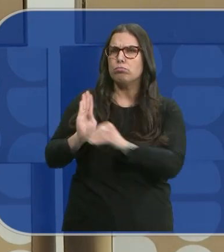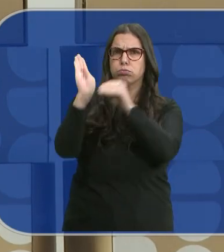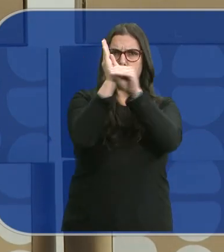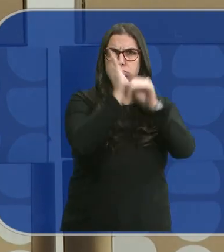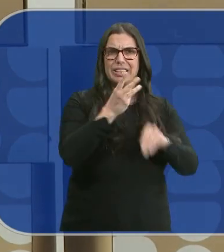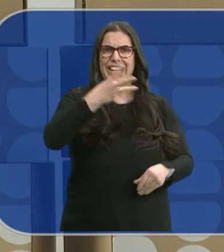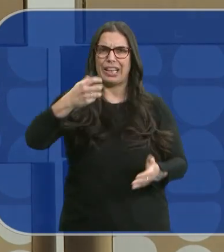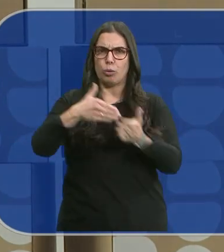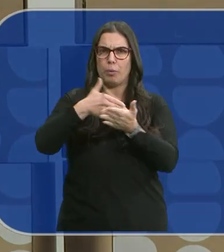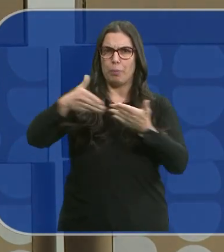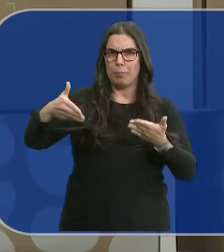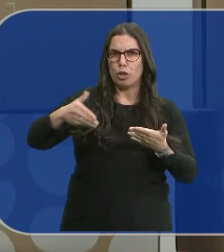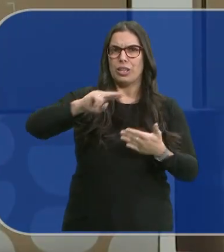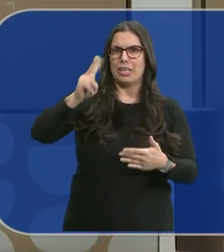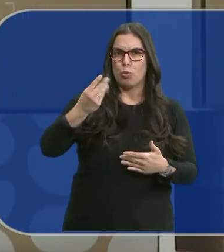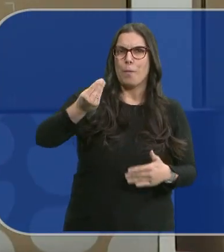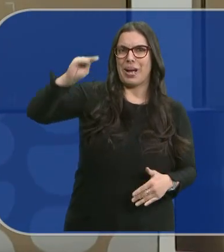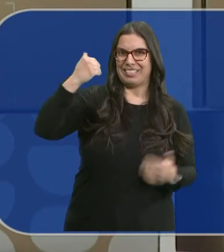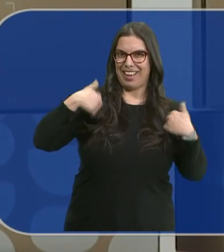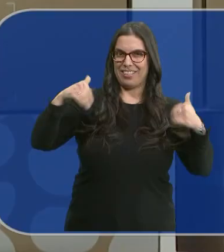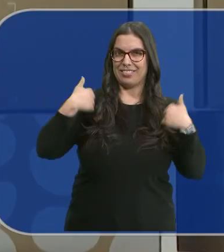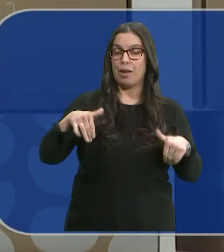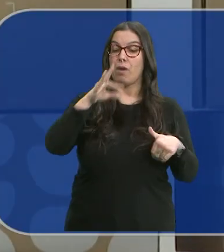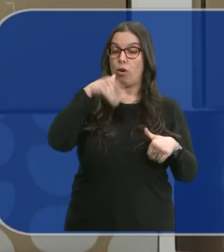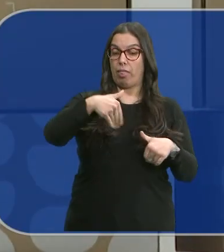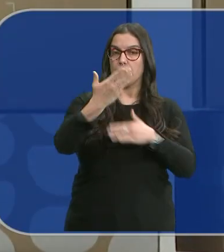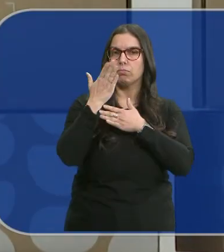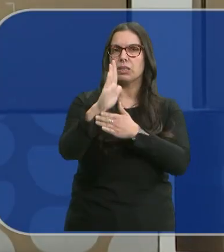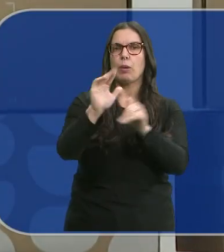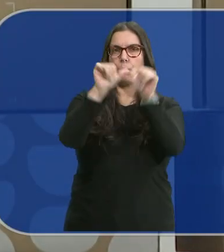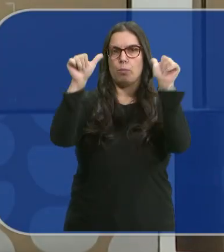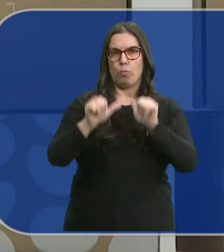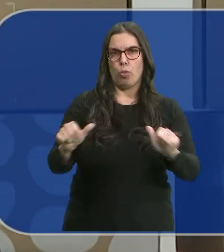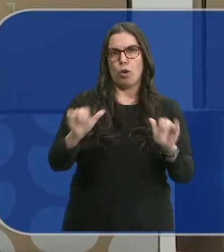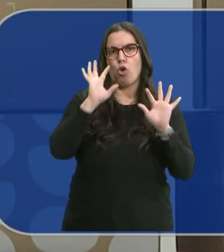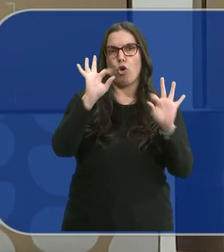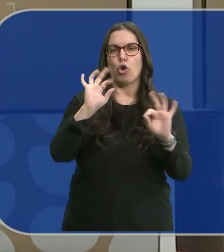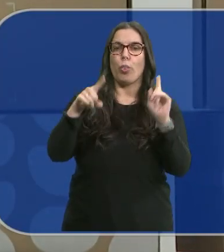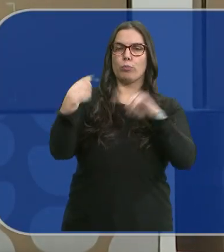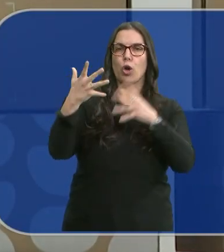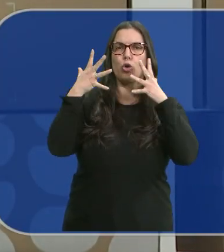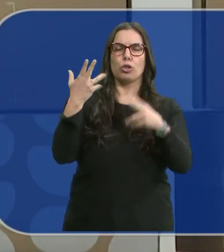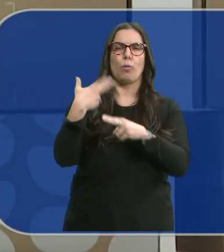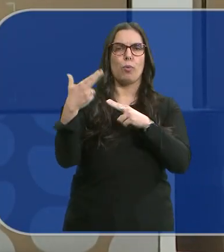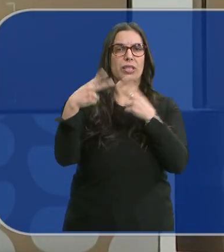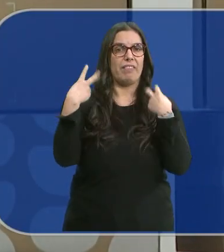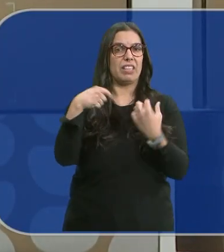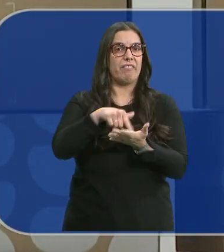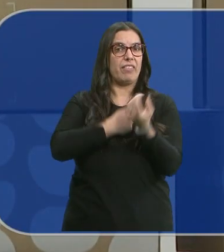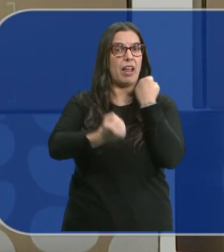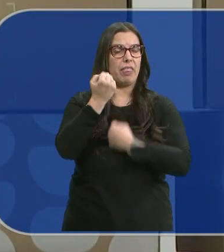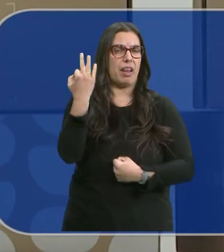300.000 millones de euros más. Pero ahora se va a presentar un modelo que, por supuesto, se acordará luego en el Consejo de Política Fiscal y